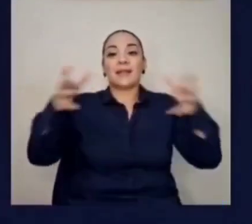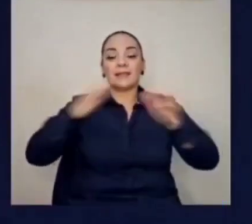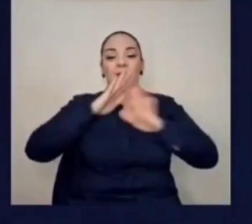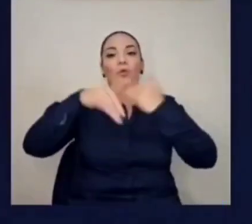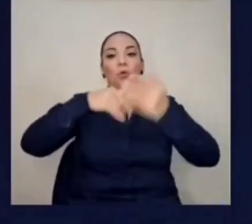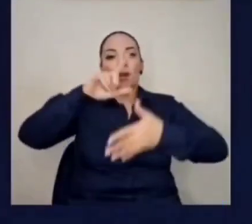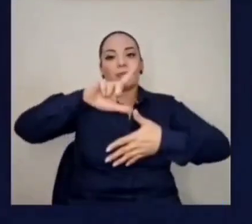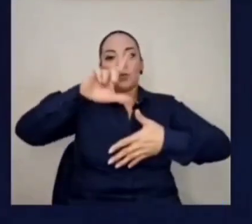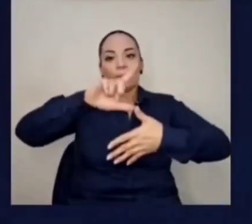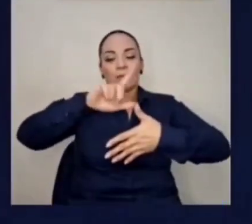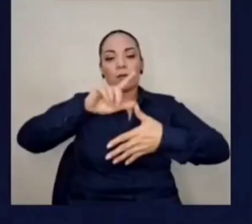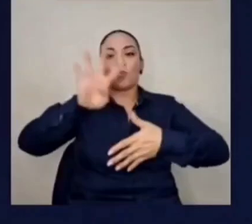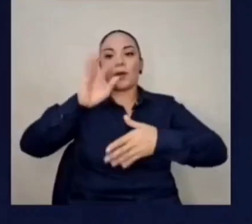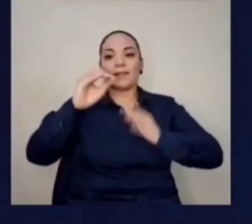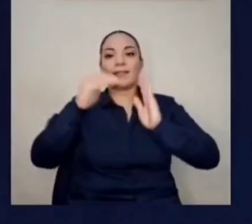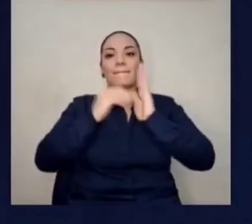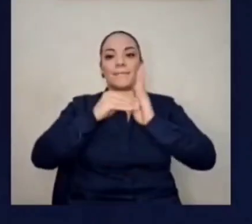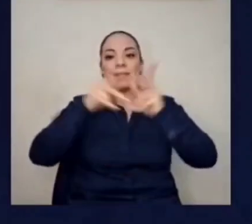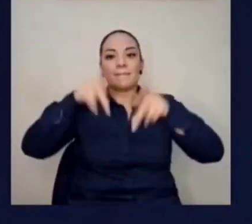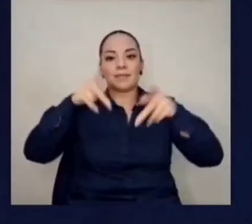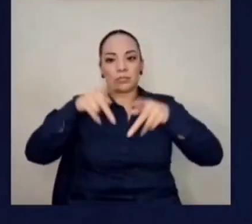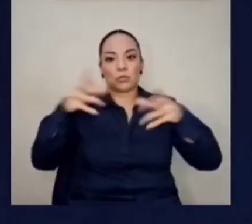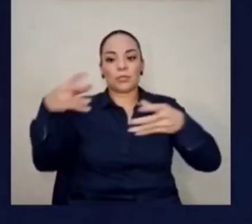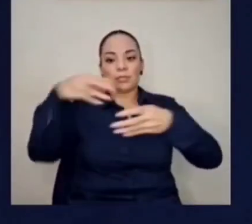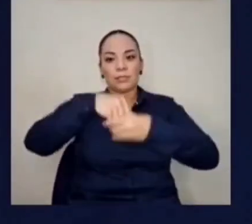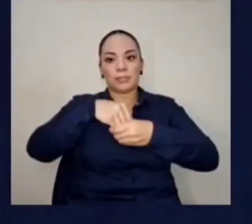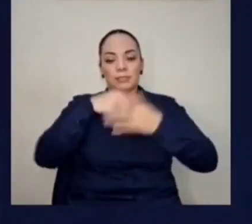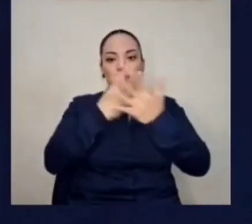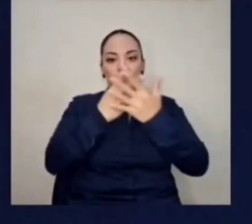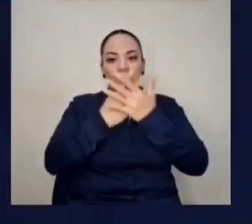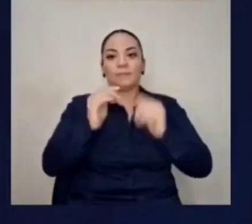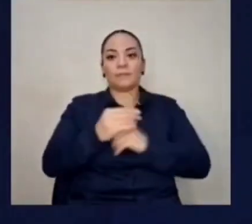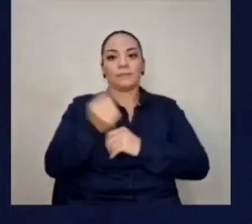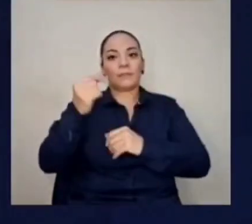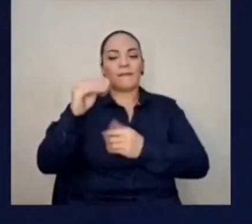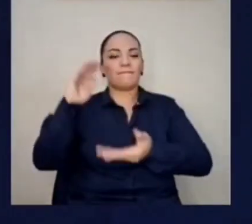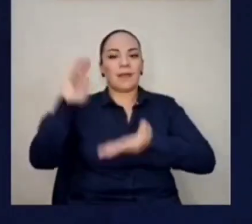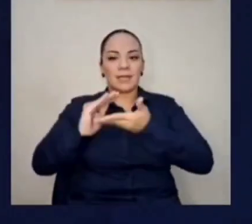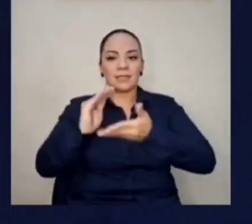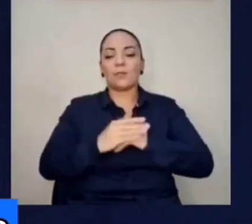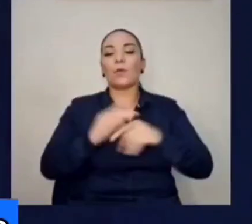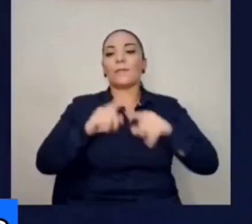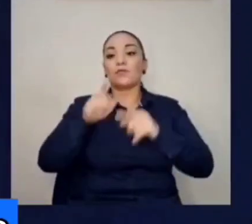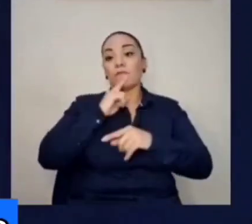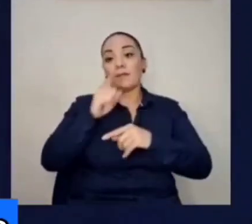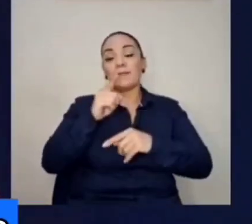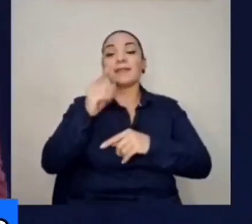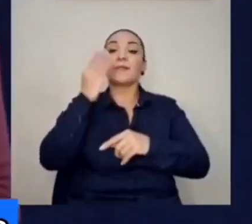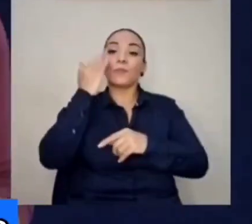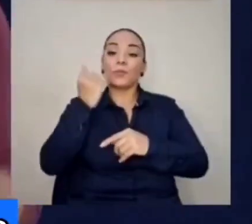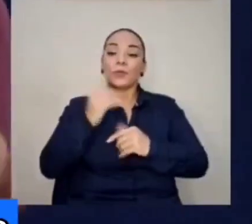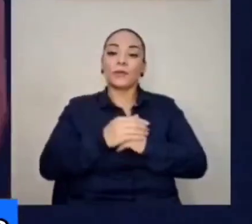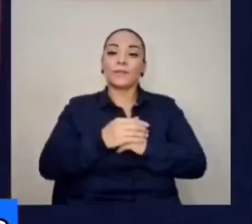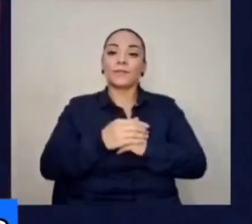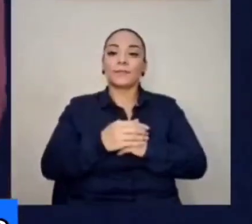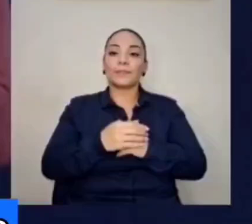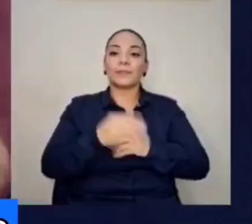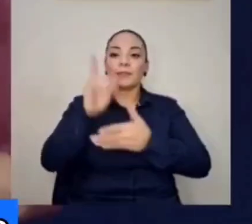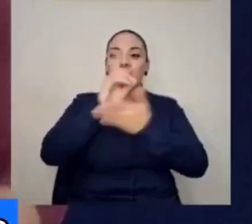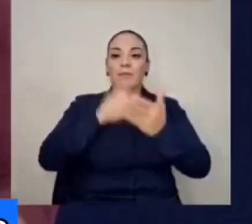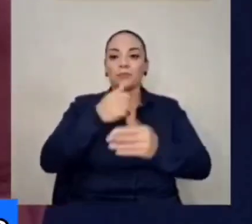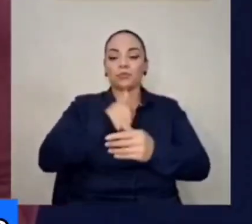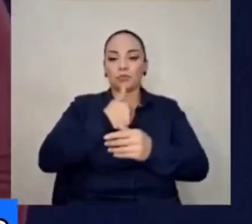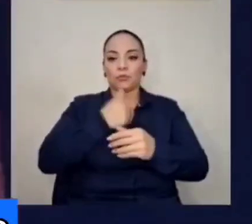Latinoamérica para 40,000 reclusos a un costo bajísimo, pero fue básicamente porque la diseñamos nosotros,